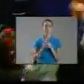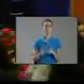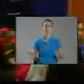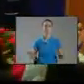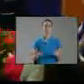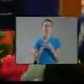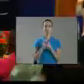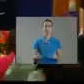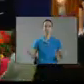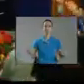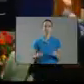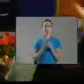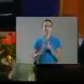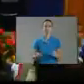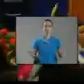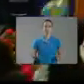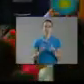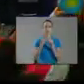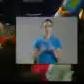poder. ¡Oh, sí!